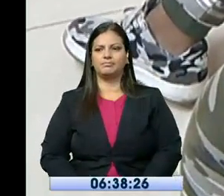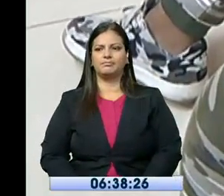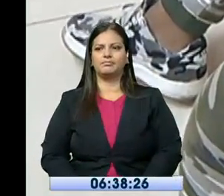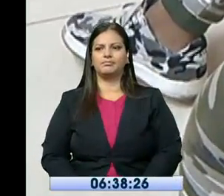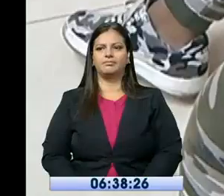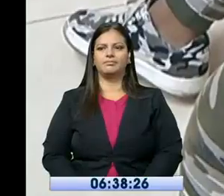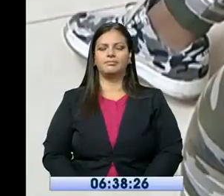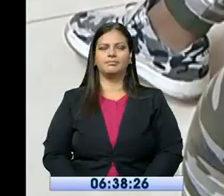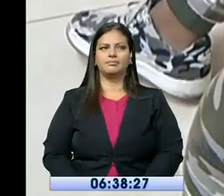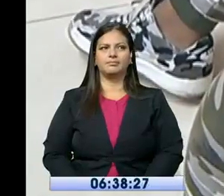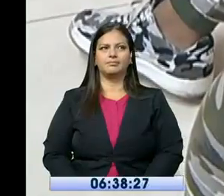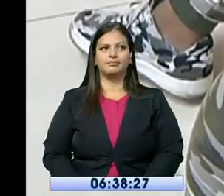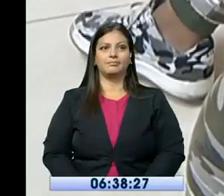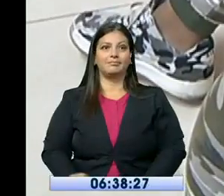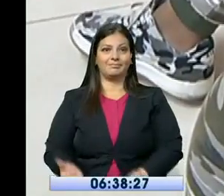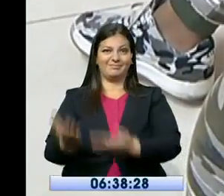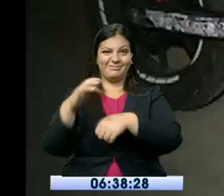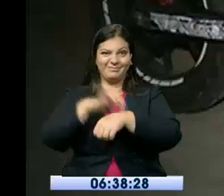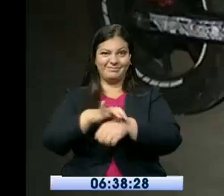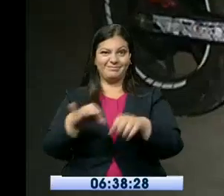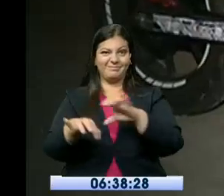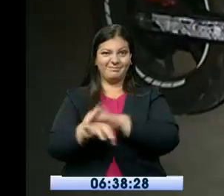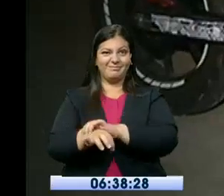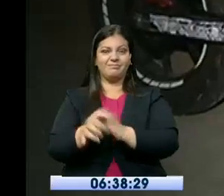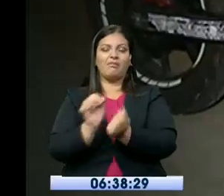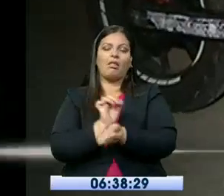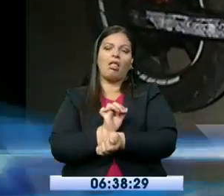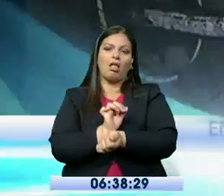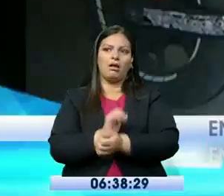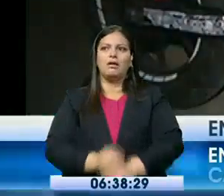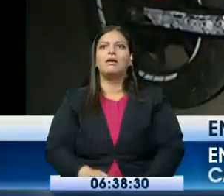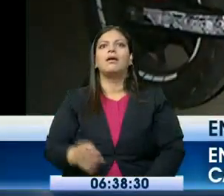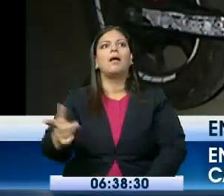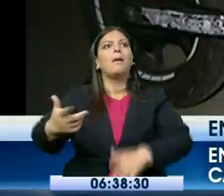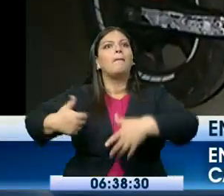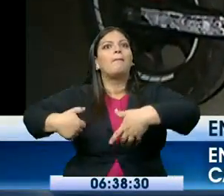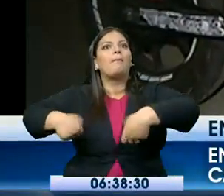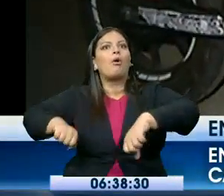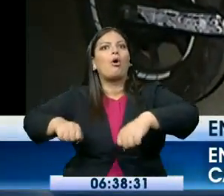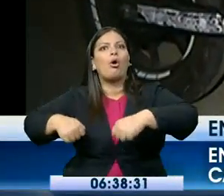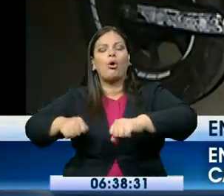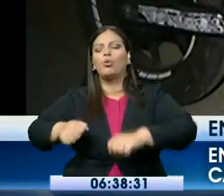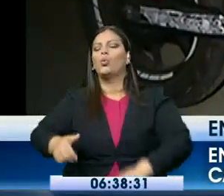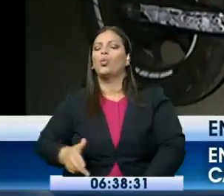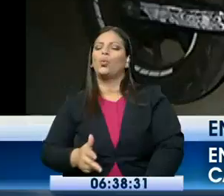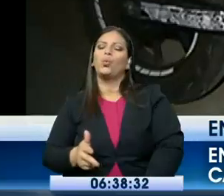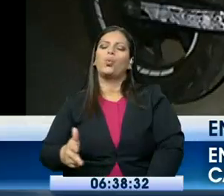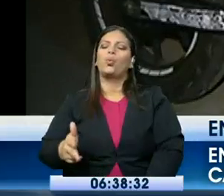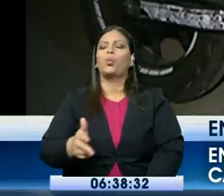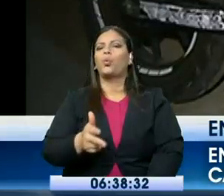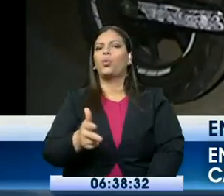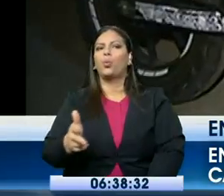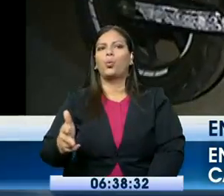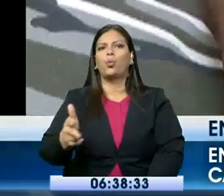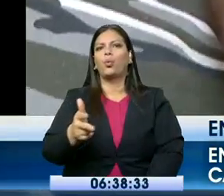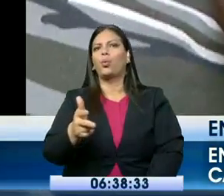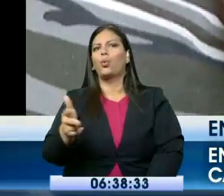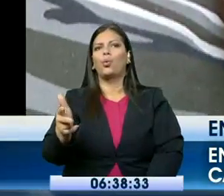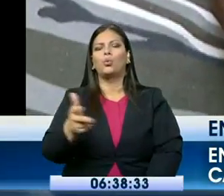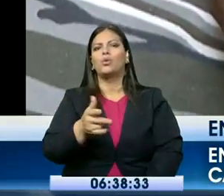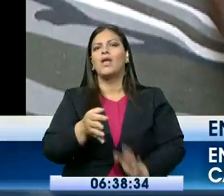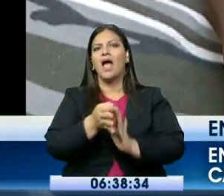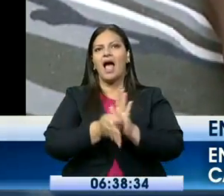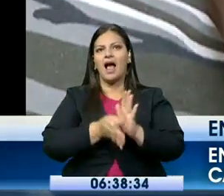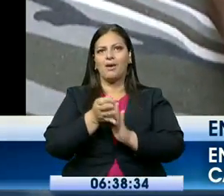El aprehendido circulaba en una motocicleta y en actitud sospechosa por el sector del Arbolito en el